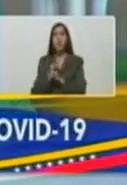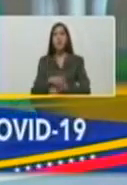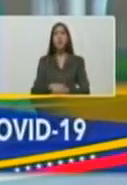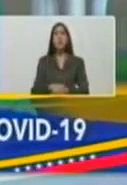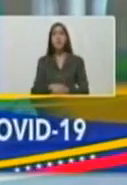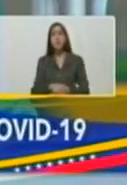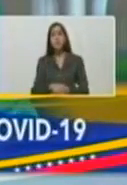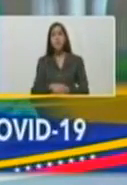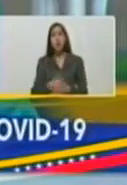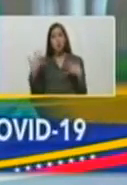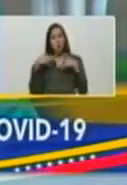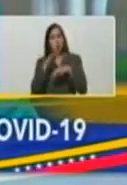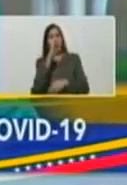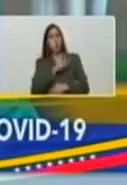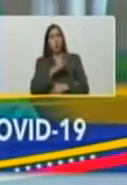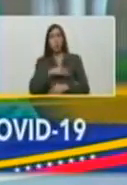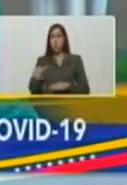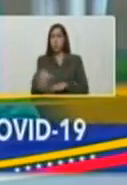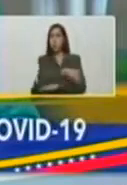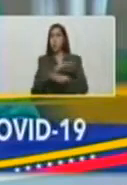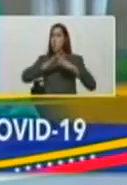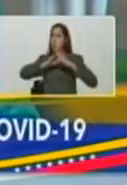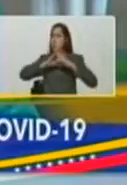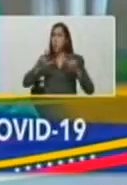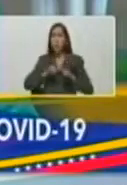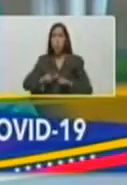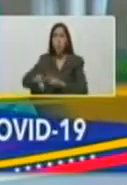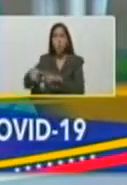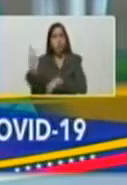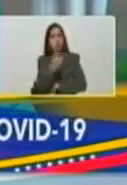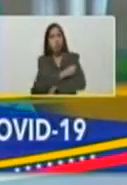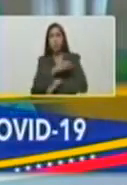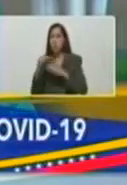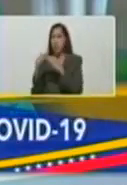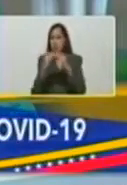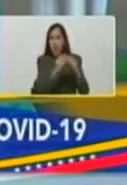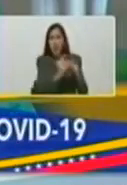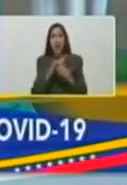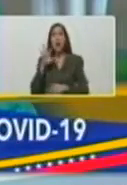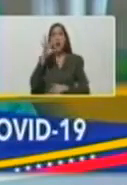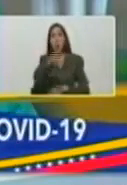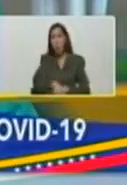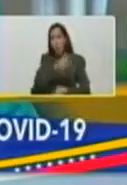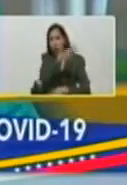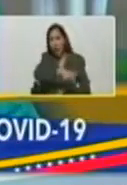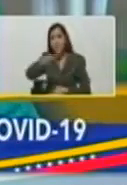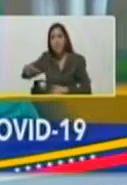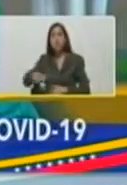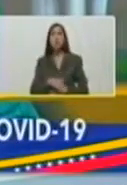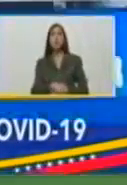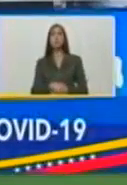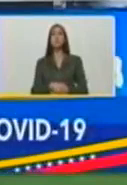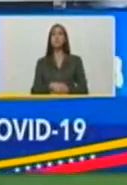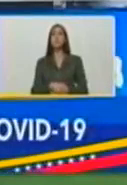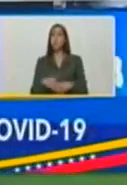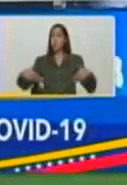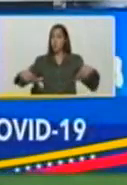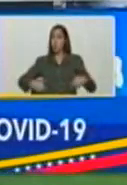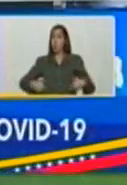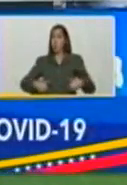redes, calles y paredes, ir a la vacunación casa por casa. Estamos haciendo un esfuerzo titánico,